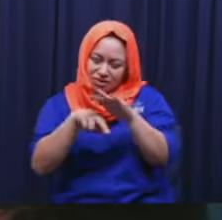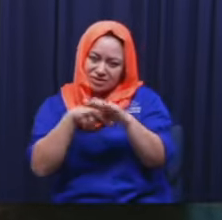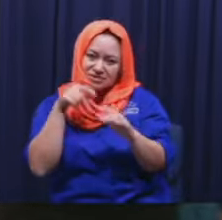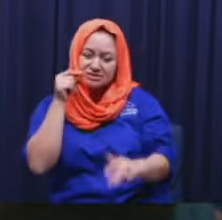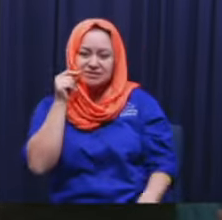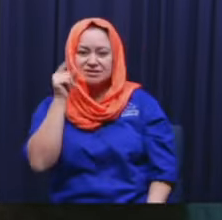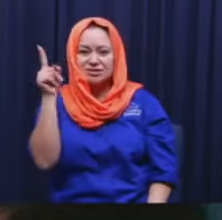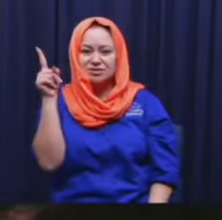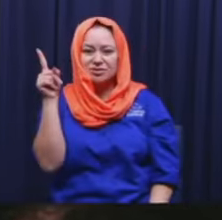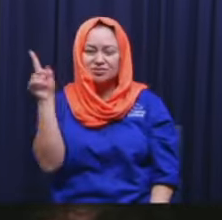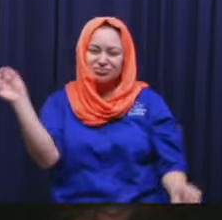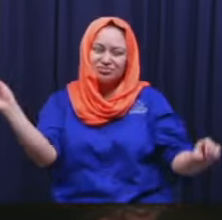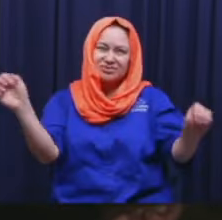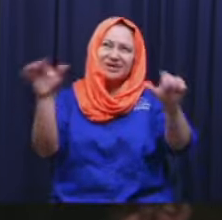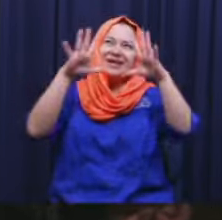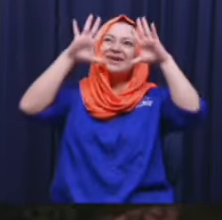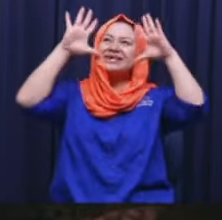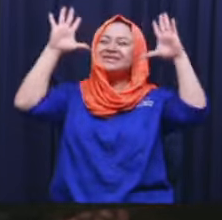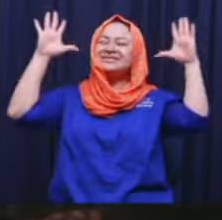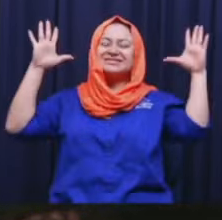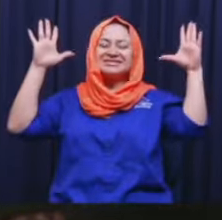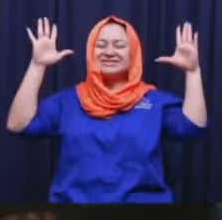Qué extraordinaria mañana, Señor.